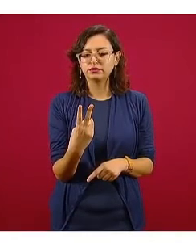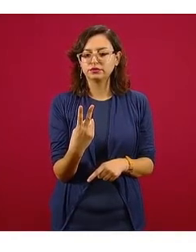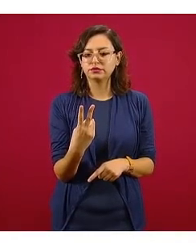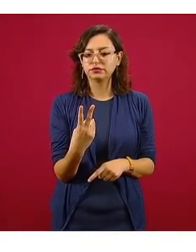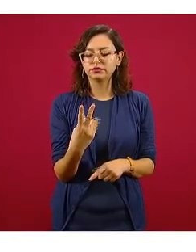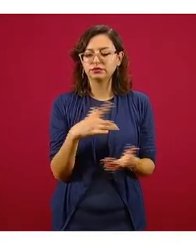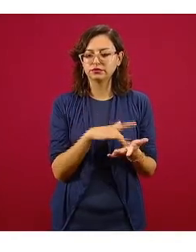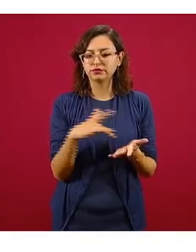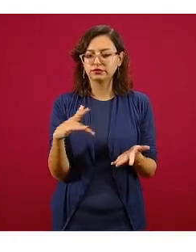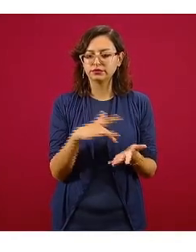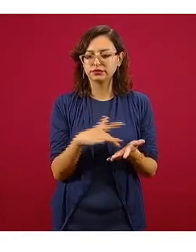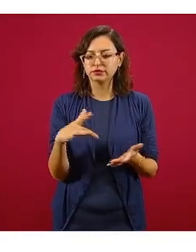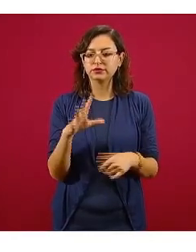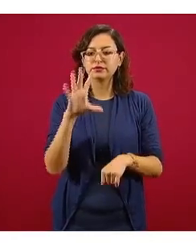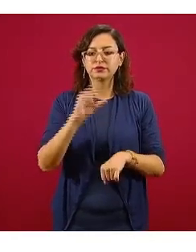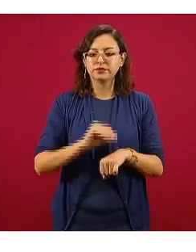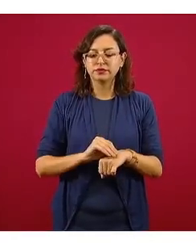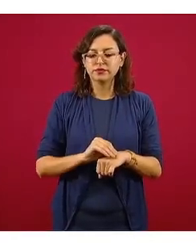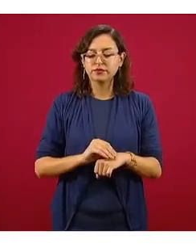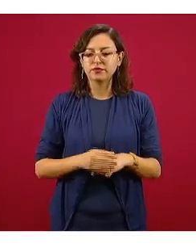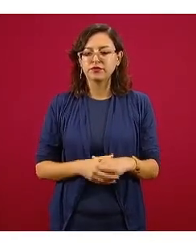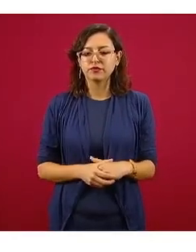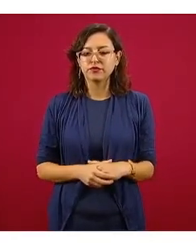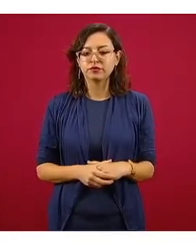Muchas gracias. Con su permiso, presidente.